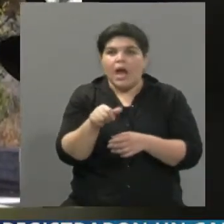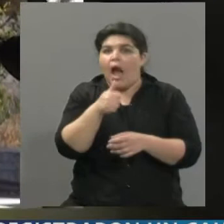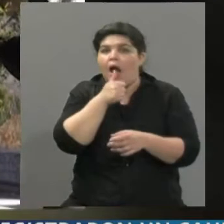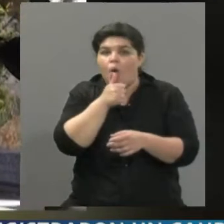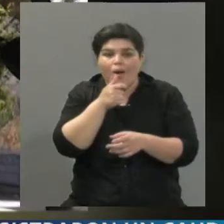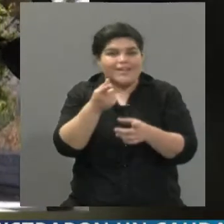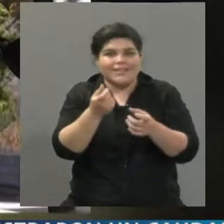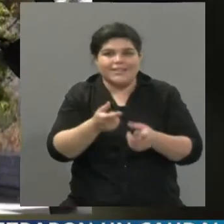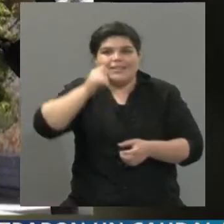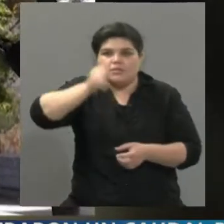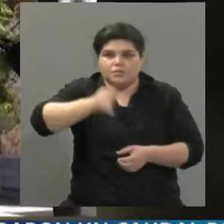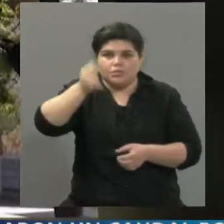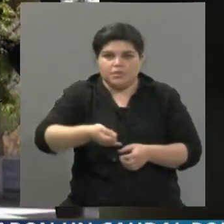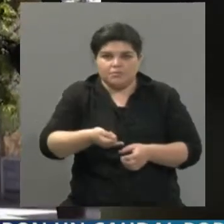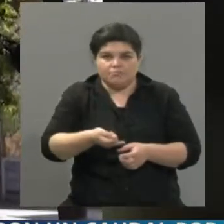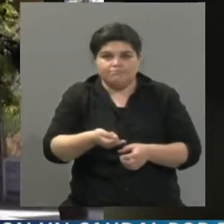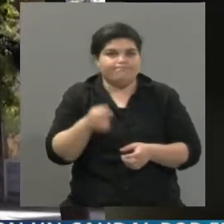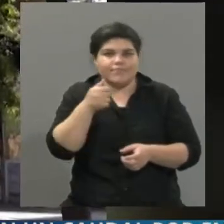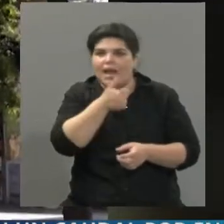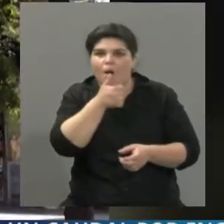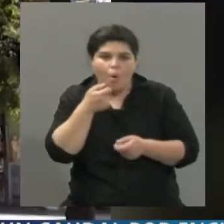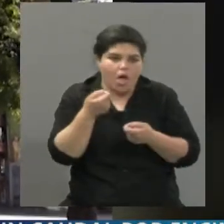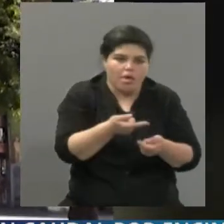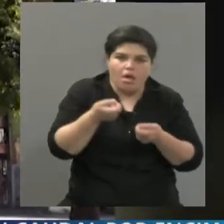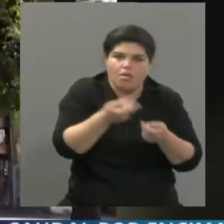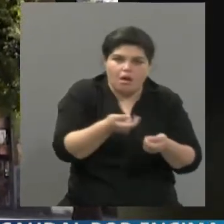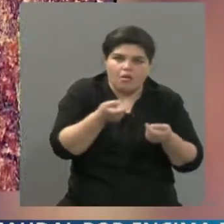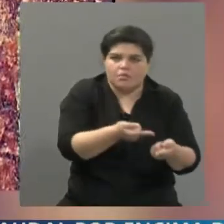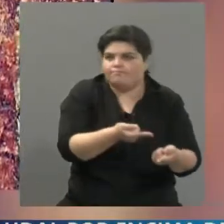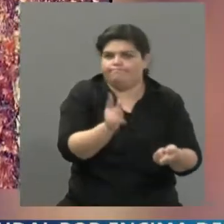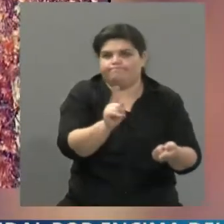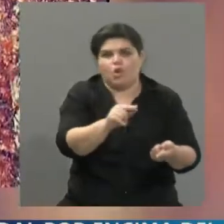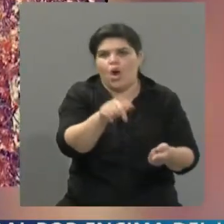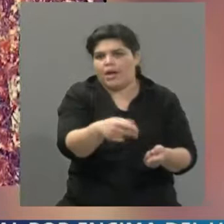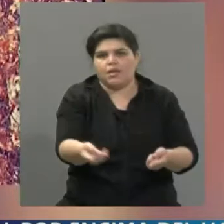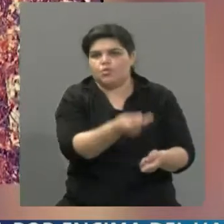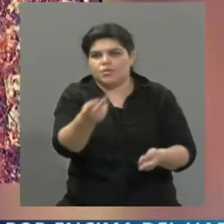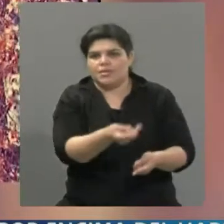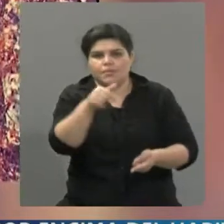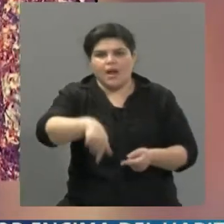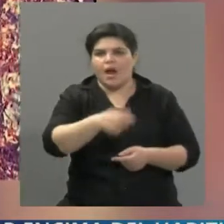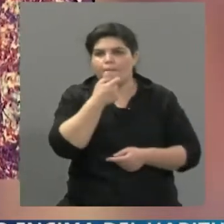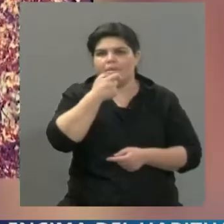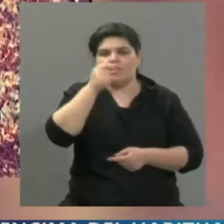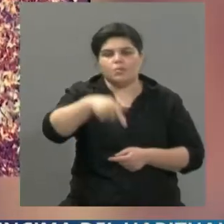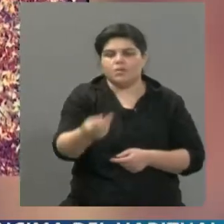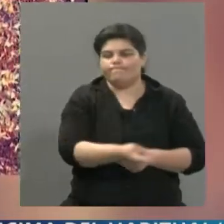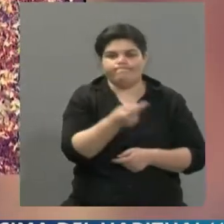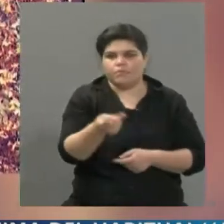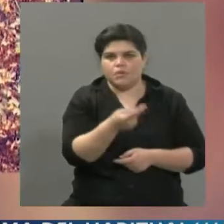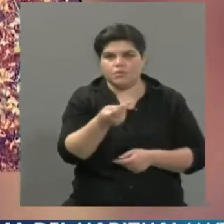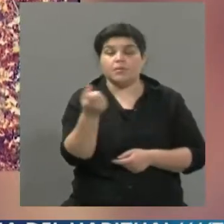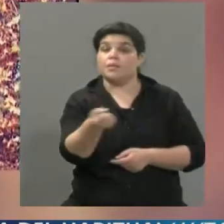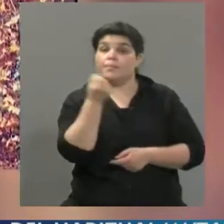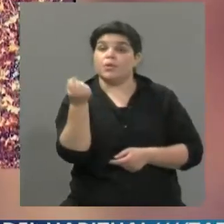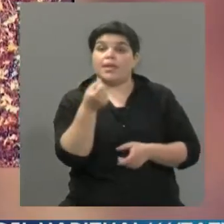viene abajo. Claro. Entonces hay que empezar no solamente el agua que tengo ahora, sino la que voy a tener dentro de 10 años. No voy a tener, tal cual. Ojalá